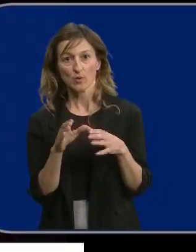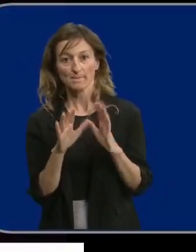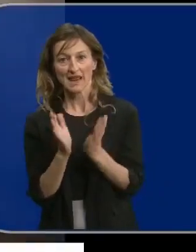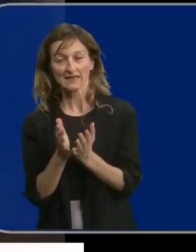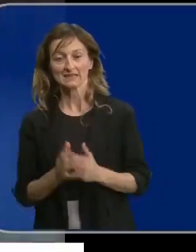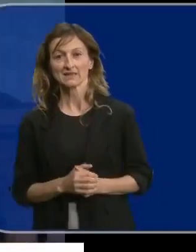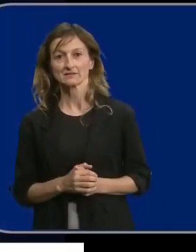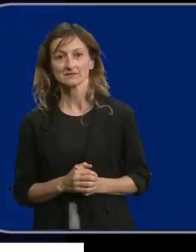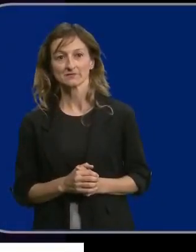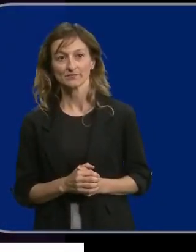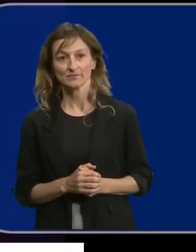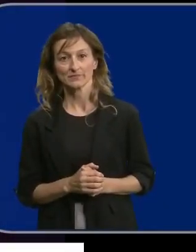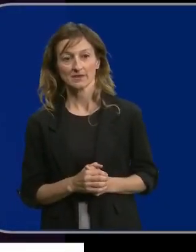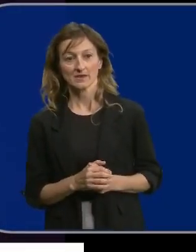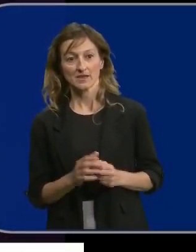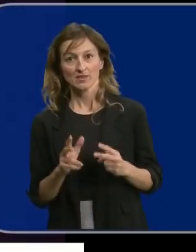planetas